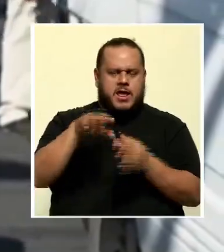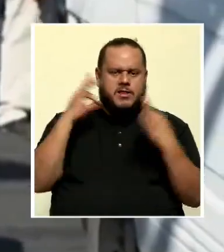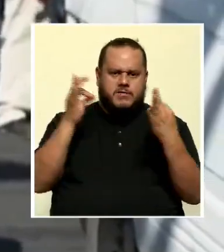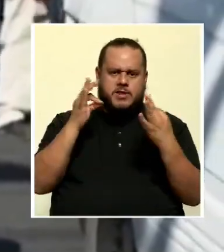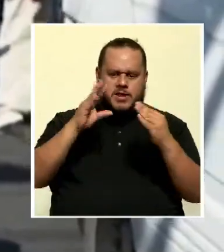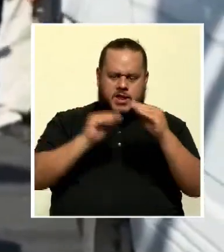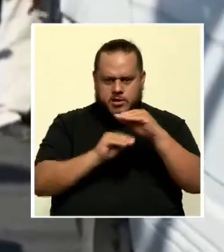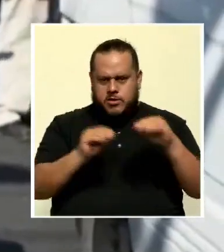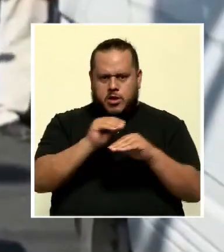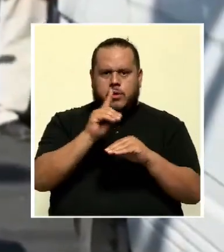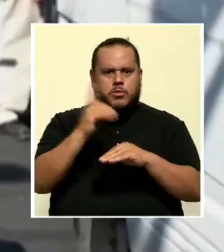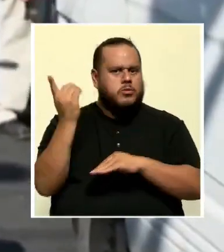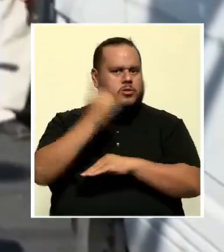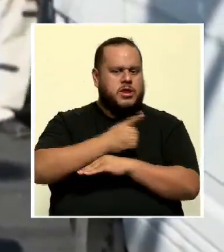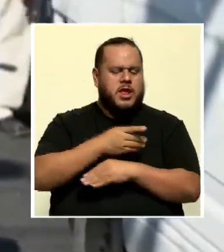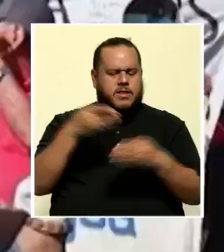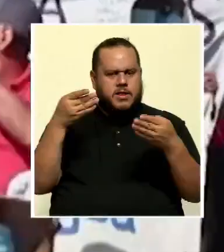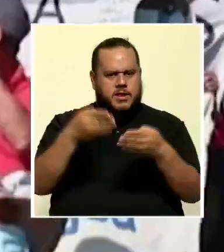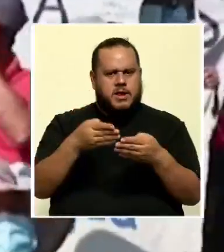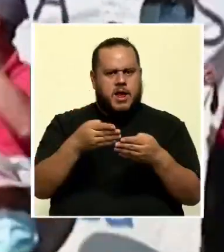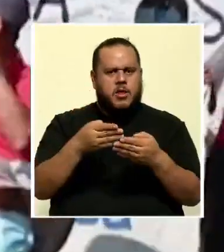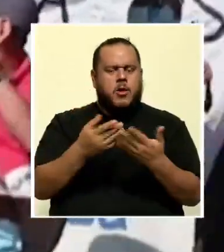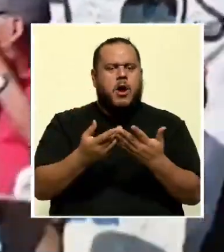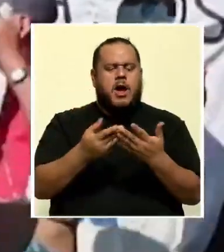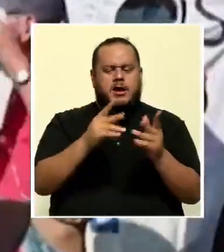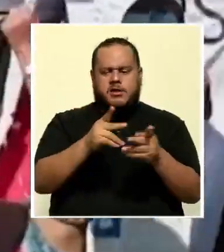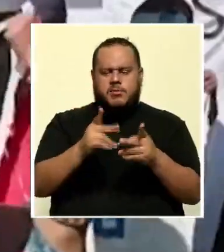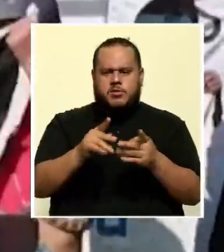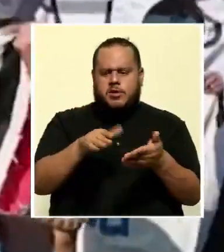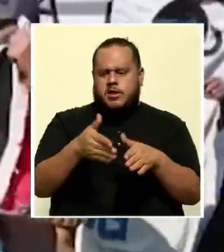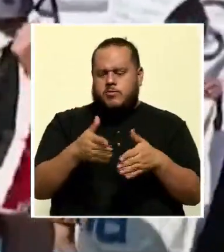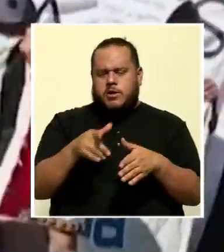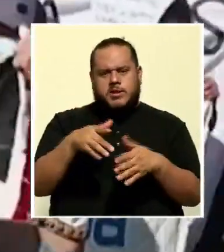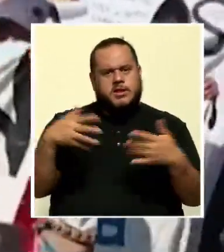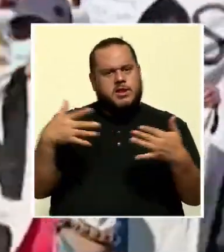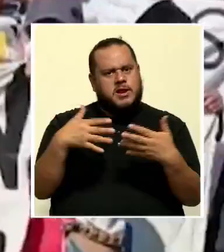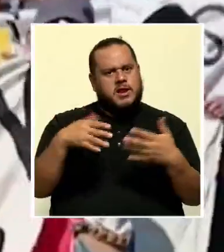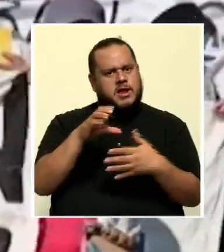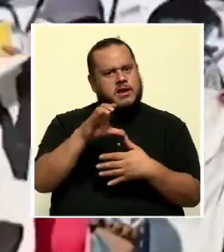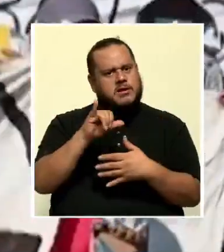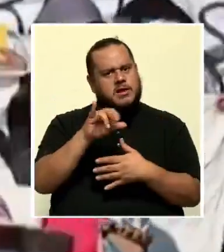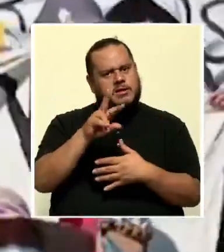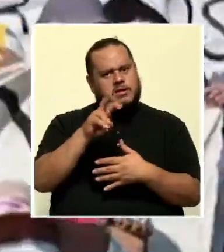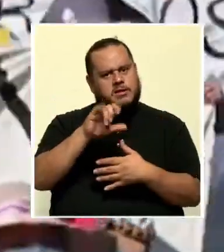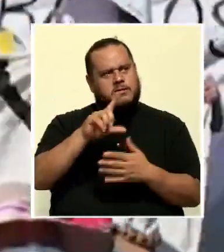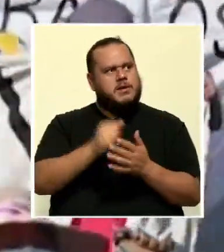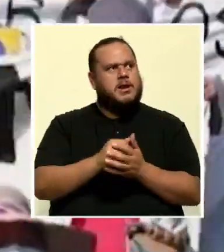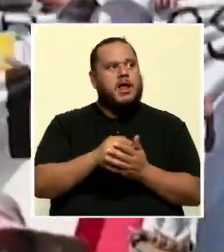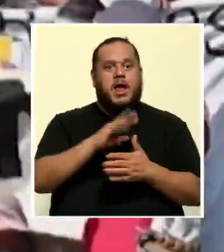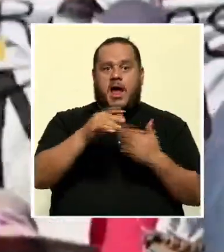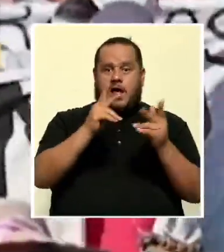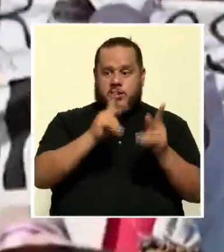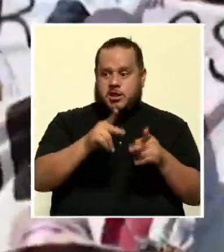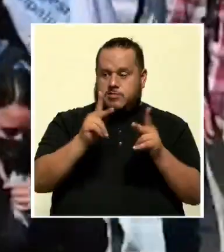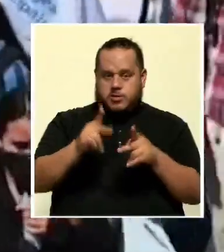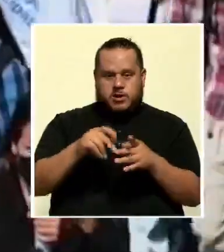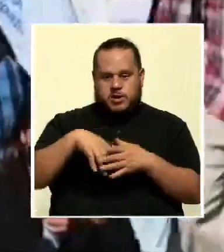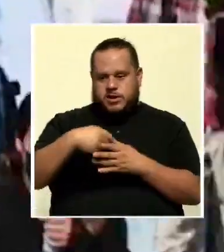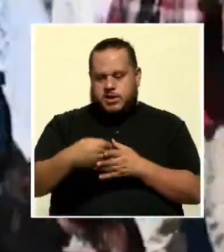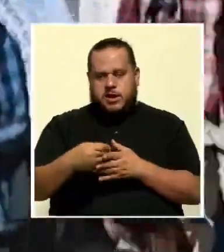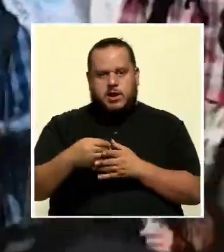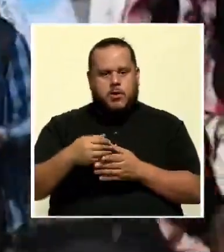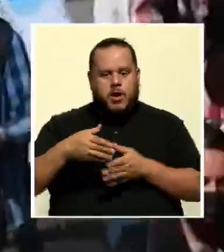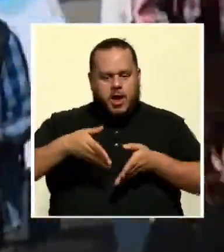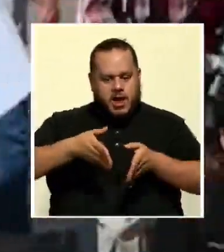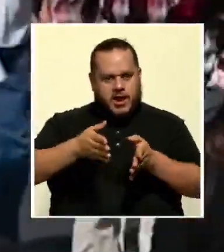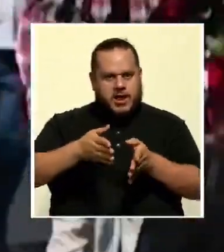sustituido por un día dedicado a las víctimas de la guerra civil. Para los manifestantes que este domingo salieron a la calle, el presidente